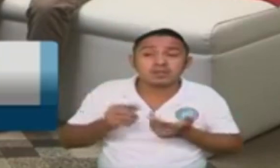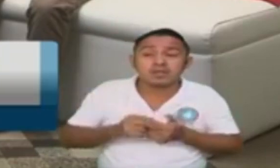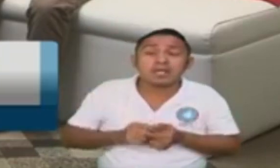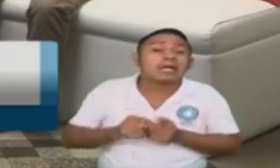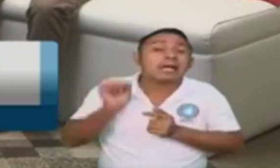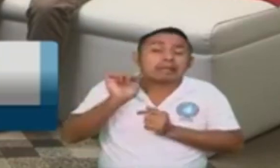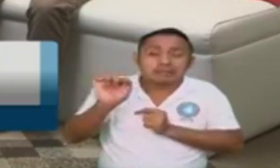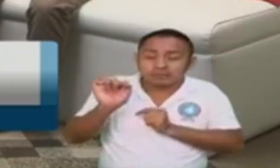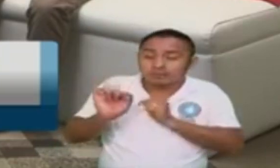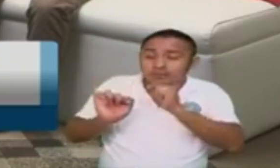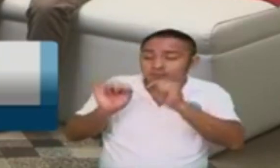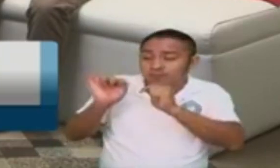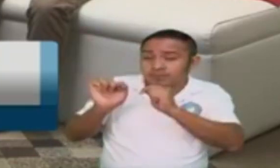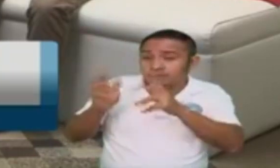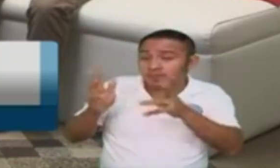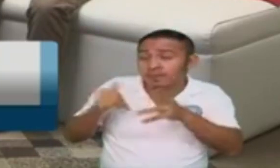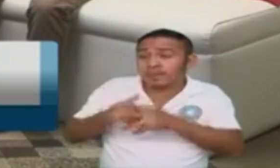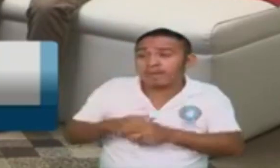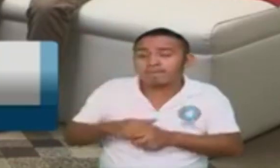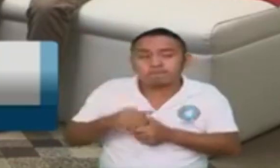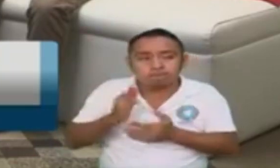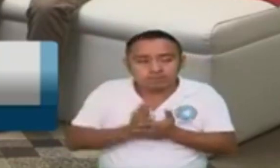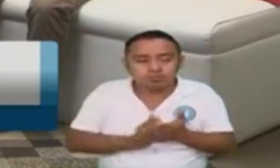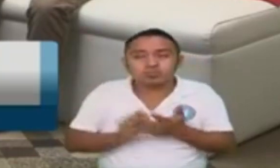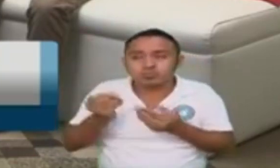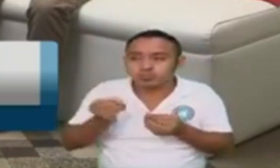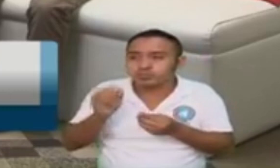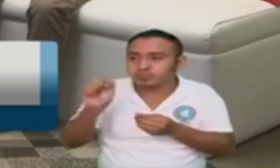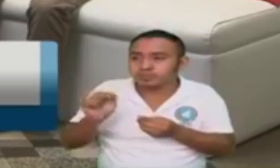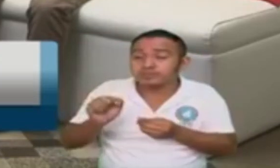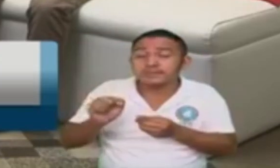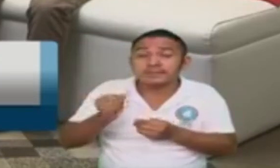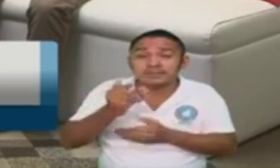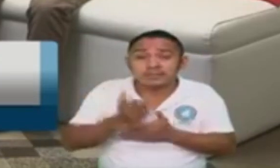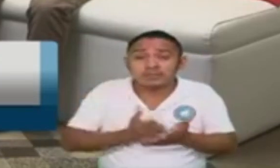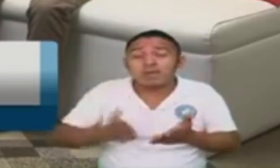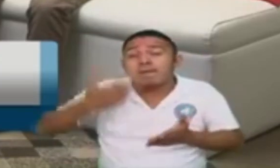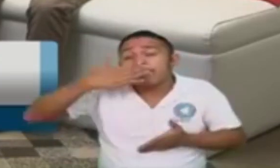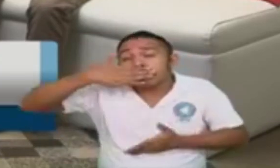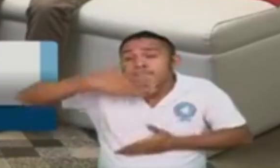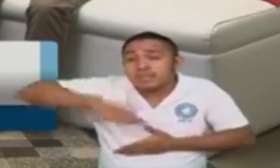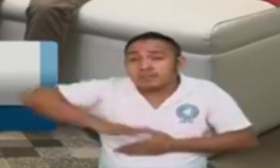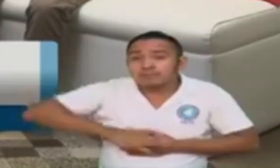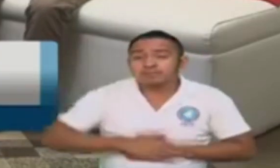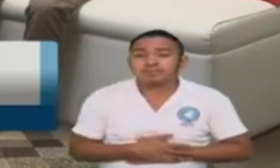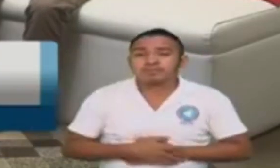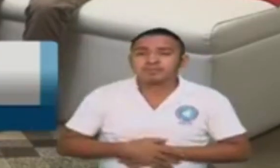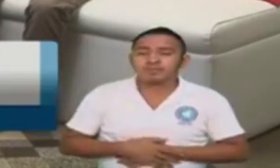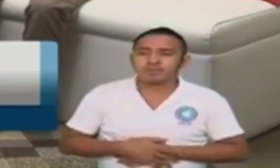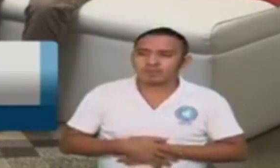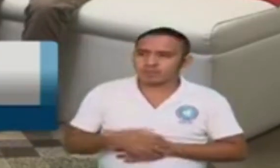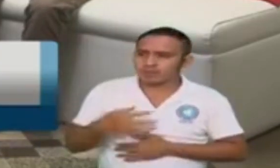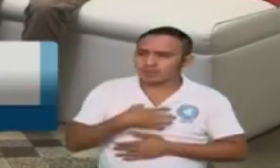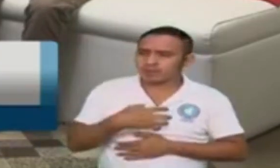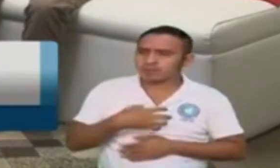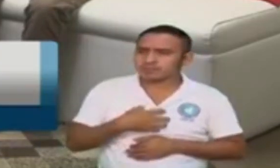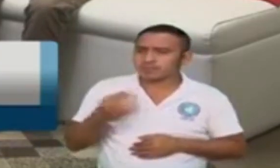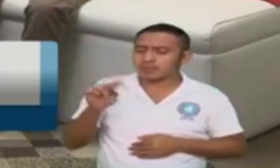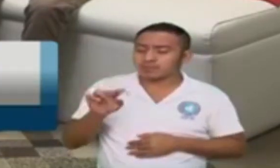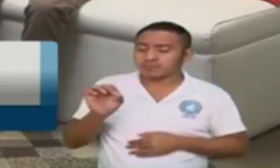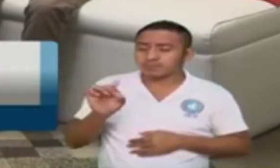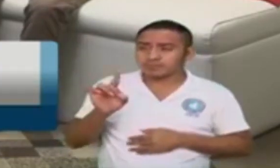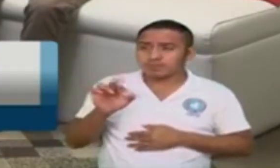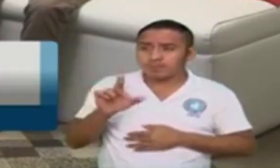ellos. Y muchos de ellos el problema es que pueden ser malignos. Eso le iba a decir, ¿de qué materia están compuestos estos nódulos, doctor? ¿Qué